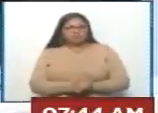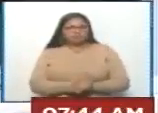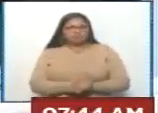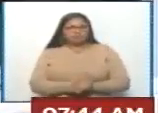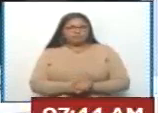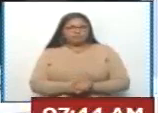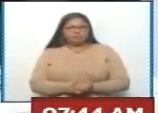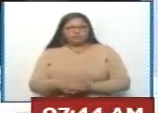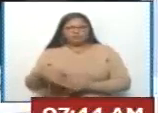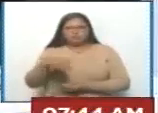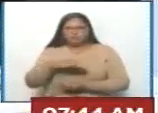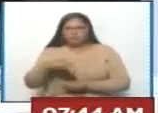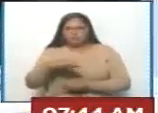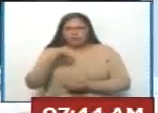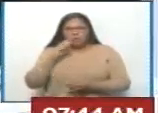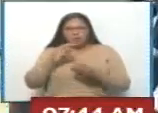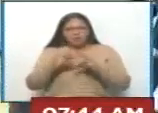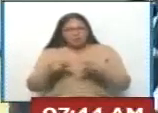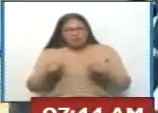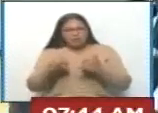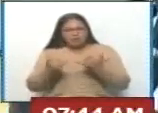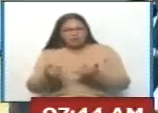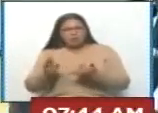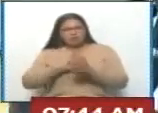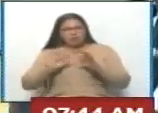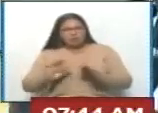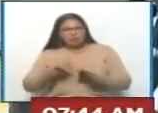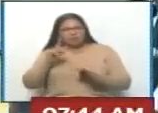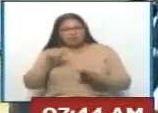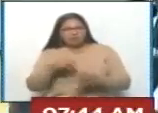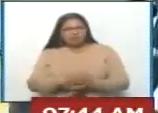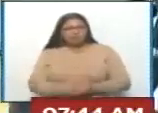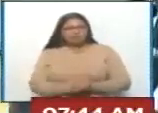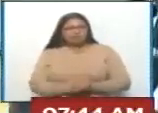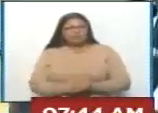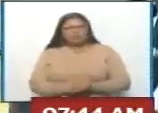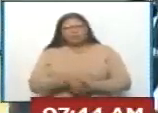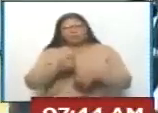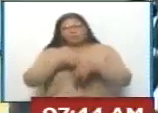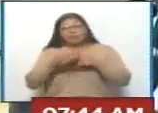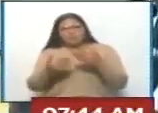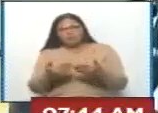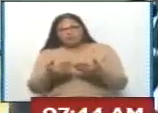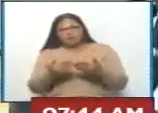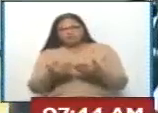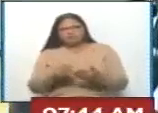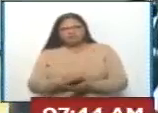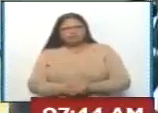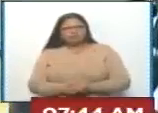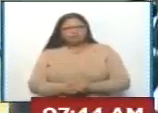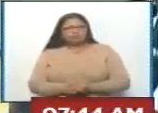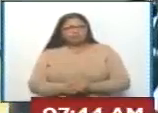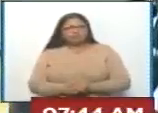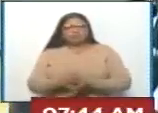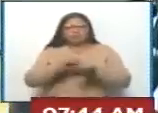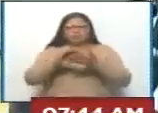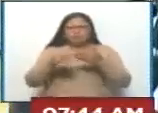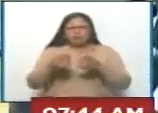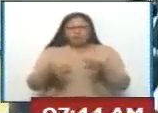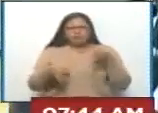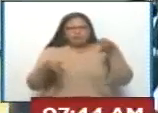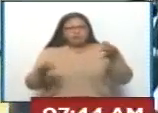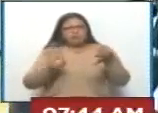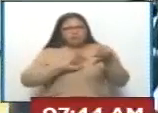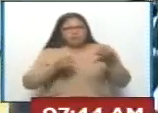aliviará un poco la presión que existe sobre la tasa de cambio. Hay algo que está pendiente hace algún tiempo, la colocación de títulos en el mercado